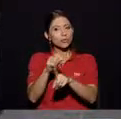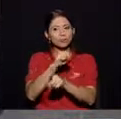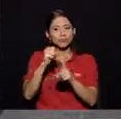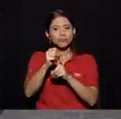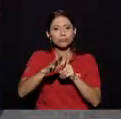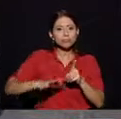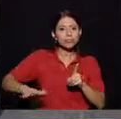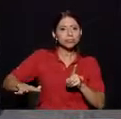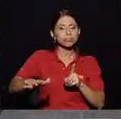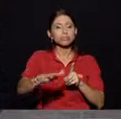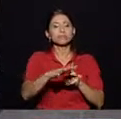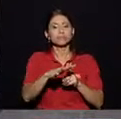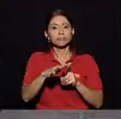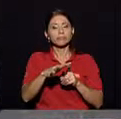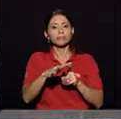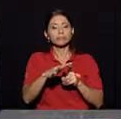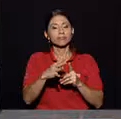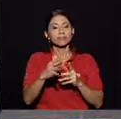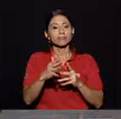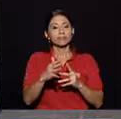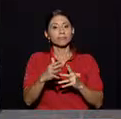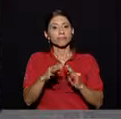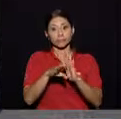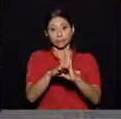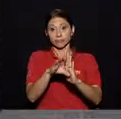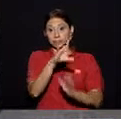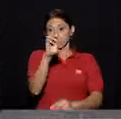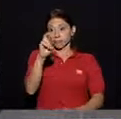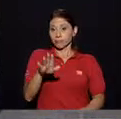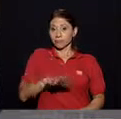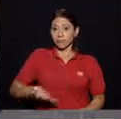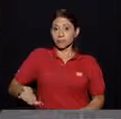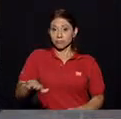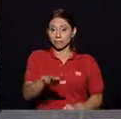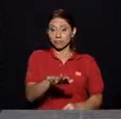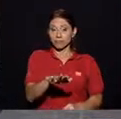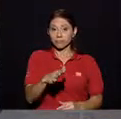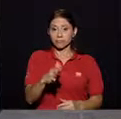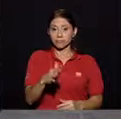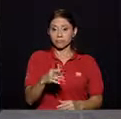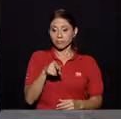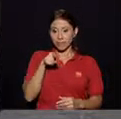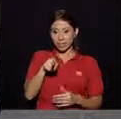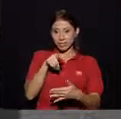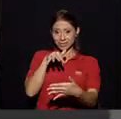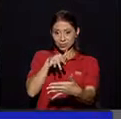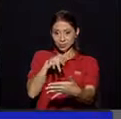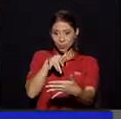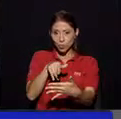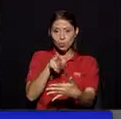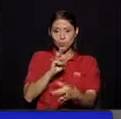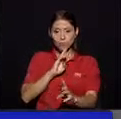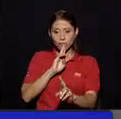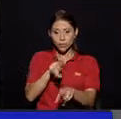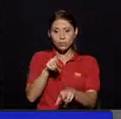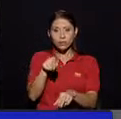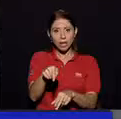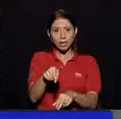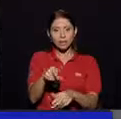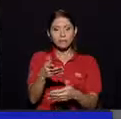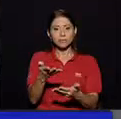sociedad como la nuestra que declara en un estudio como estos, y está relacionado,